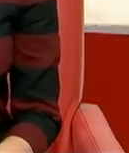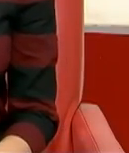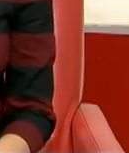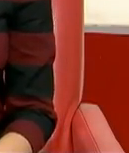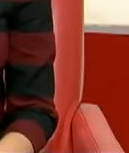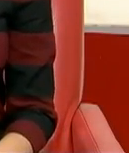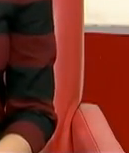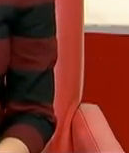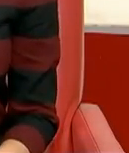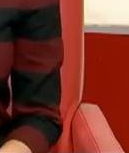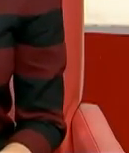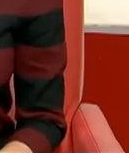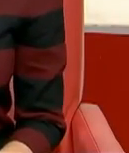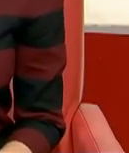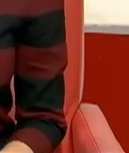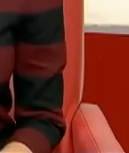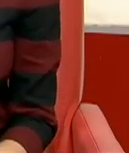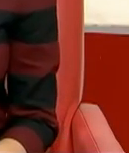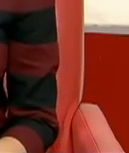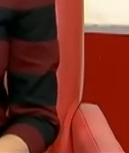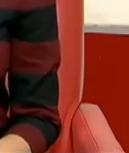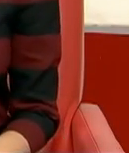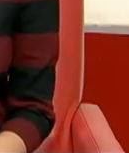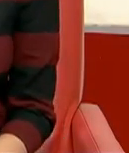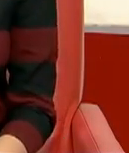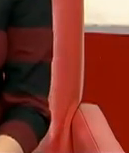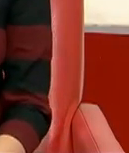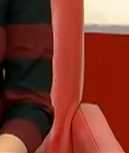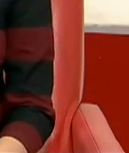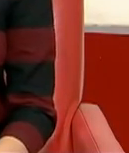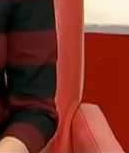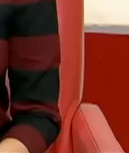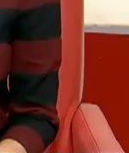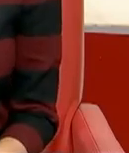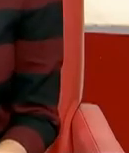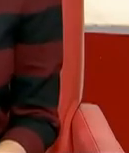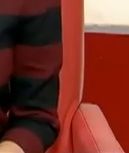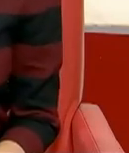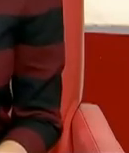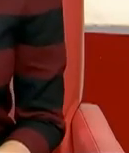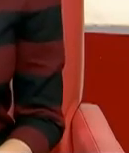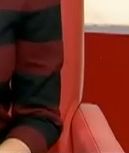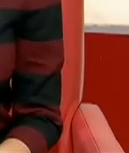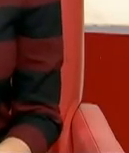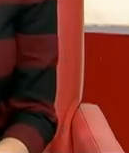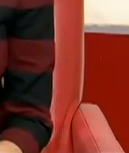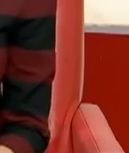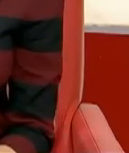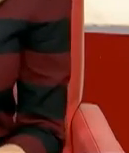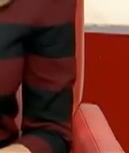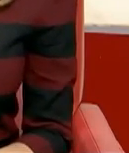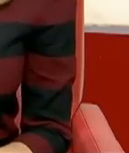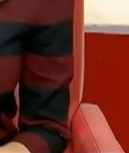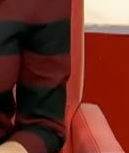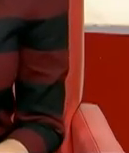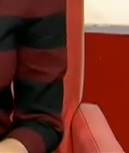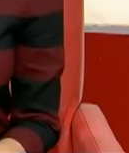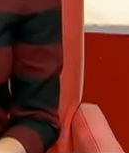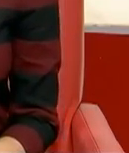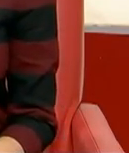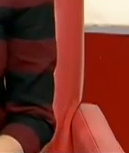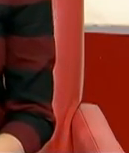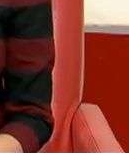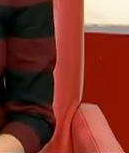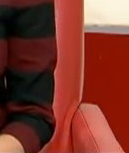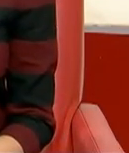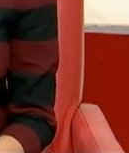buenos días, Pati, Omar, qué gusto me da empezar esta segunda semana de enero con ustedes y sobre todo con quienes nos sintonizan a través de la señal